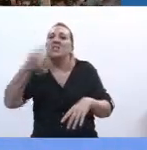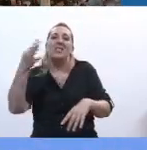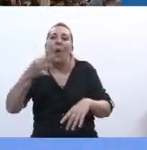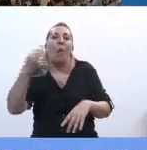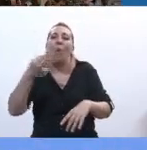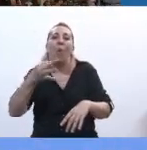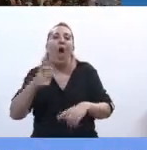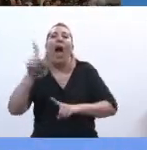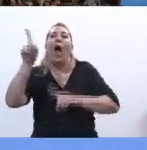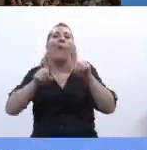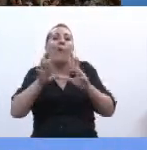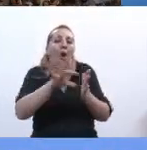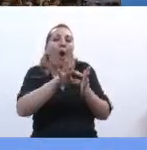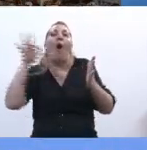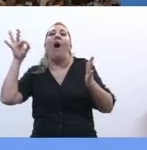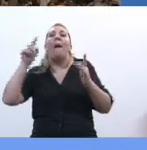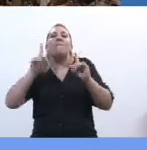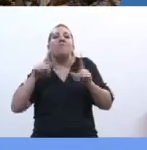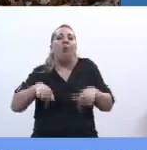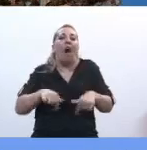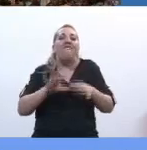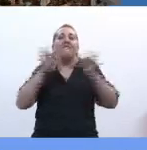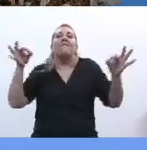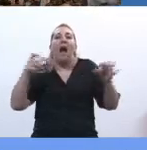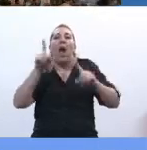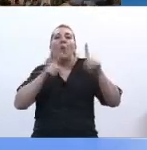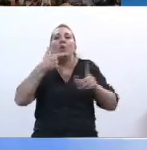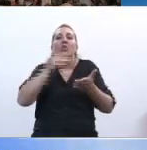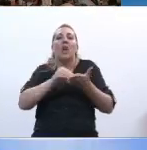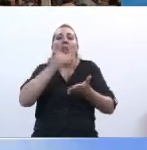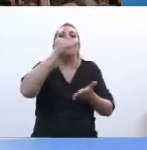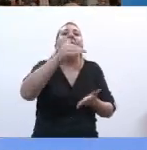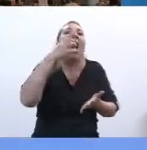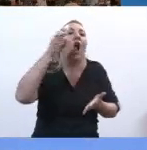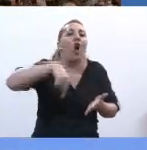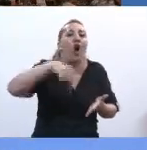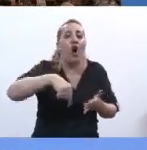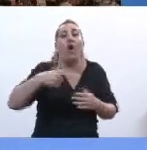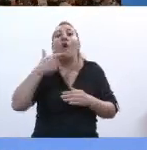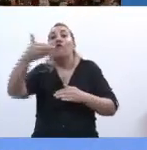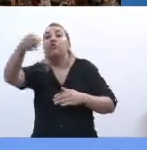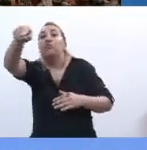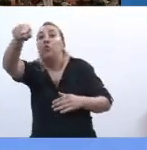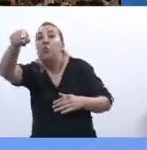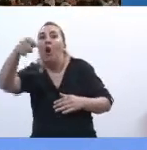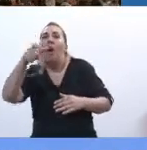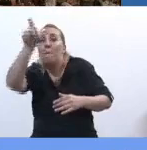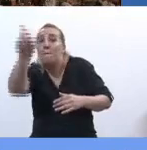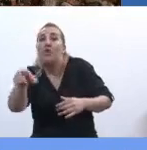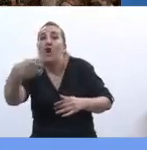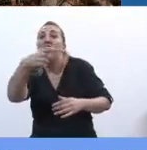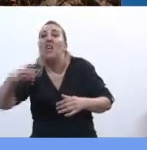citas de una senadora o de un senador de hoy y alguien dirá dentro de 100 años mirar las cosas que se